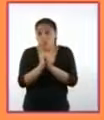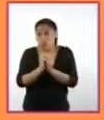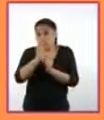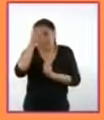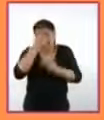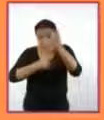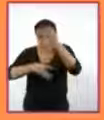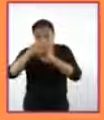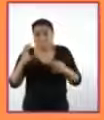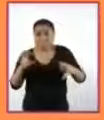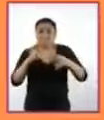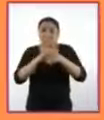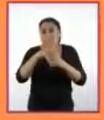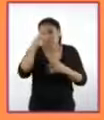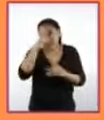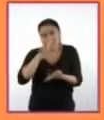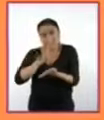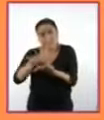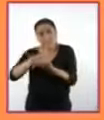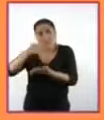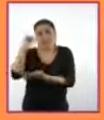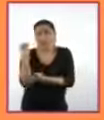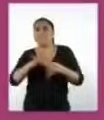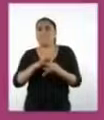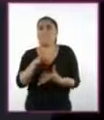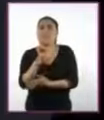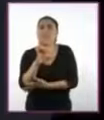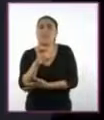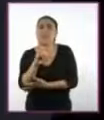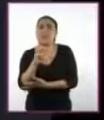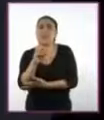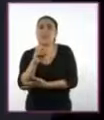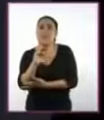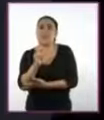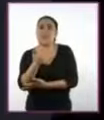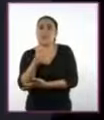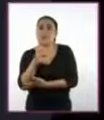interconecta para propiciar el desarrollo tecnológico que conocemos.